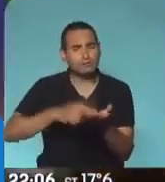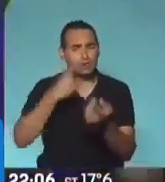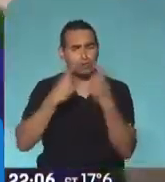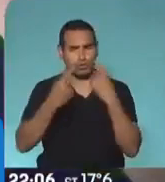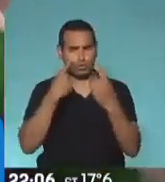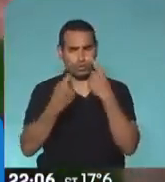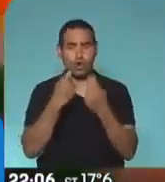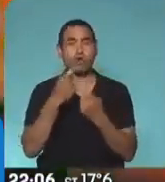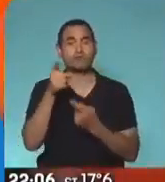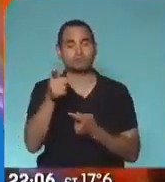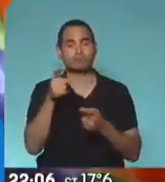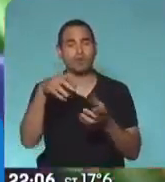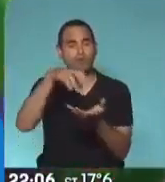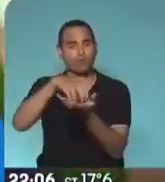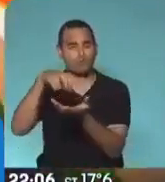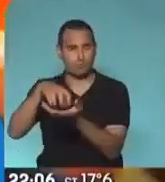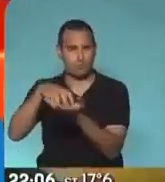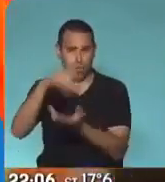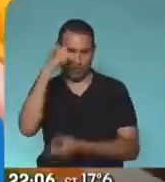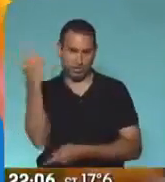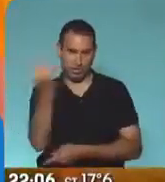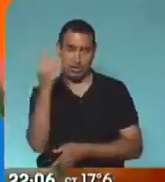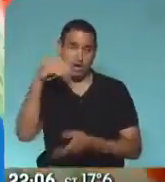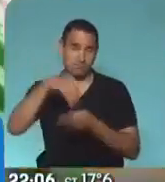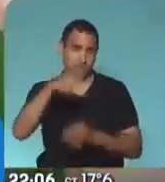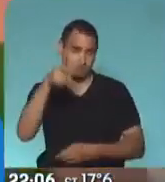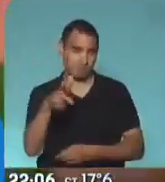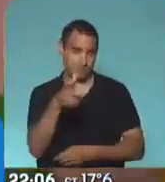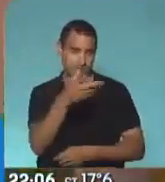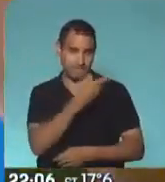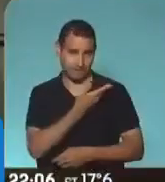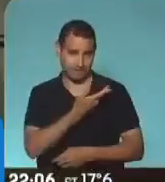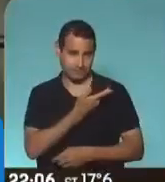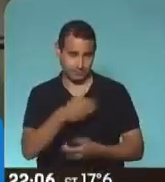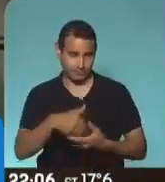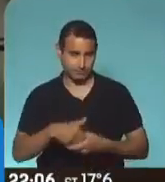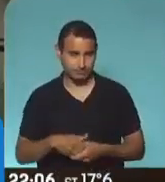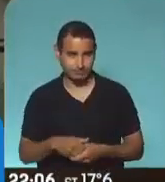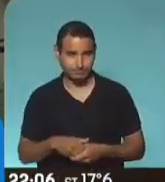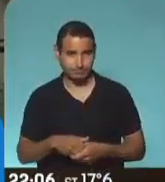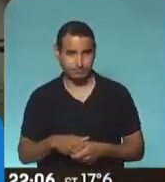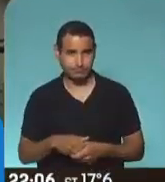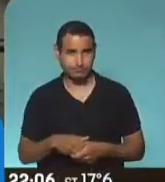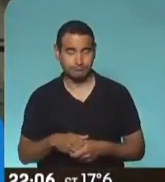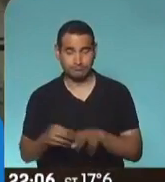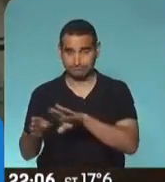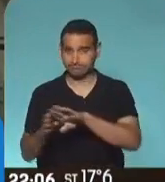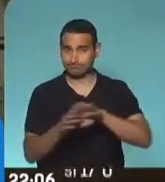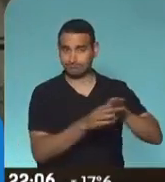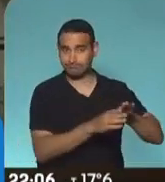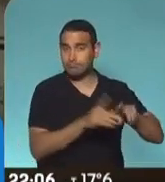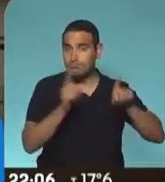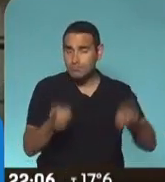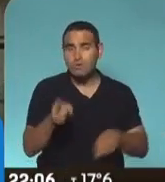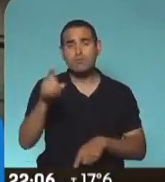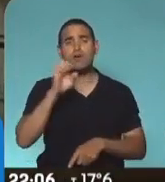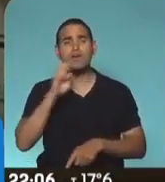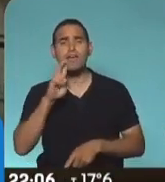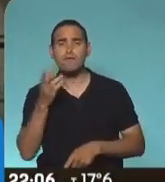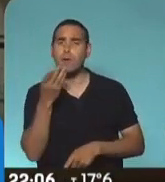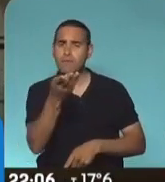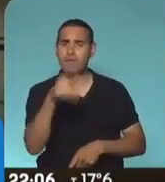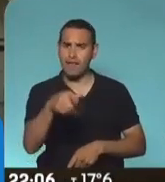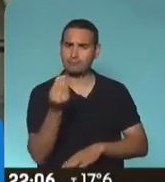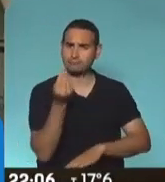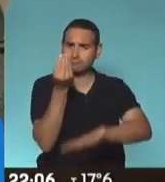la participación de organismos internacionales y el Papa Francisco. Por otro lado, también pide terminar su mandato que